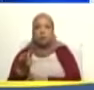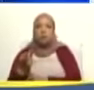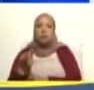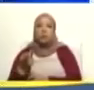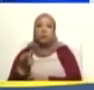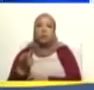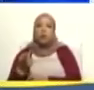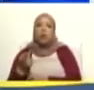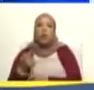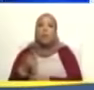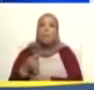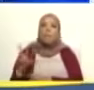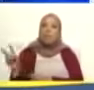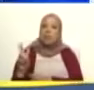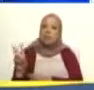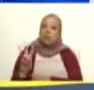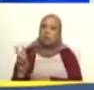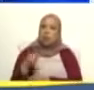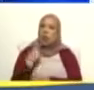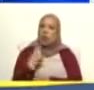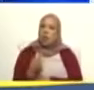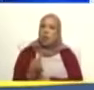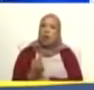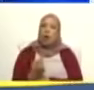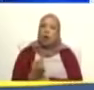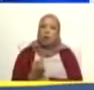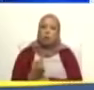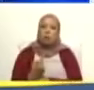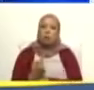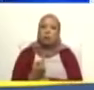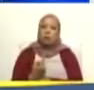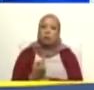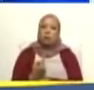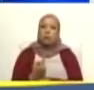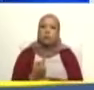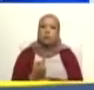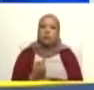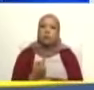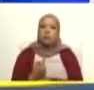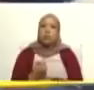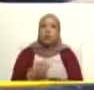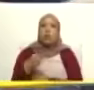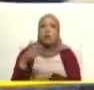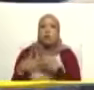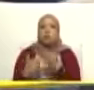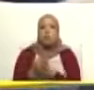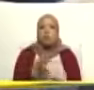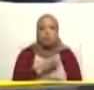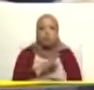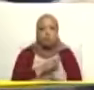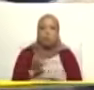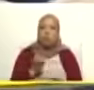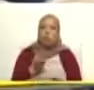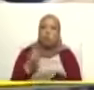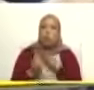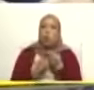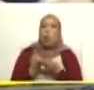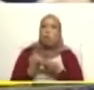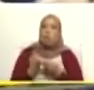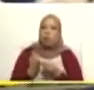Que un venezolano diga desde Guyana que la Guayana Esequiba no es venezolana. ¿Cómo se llama